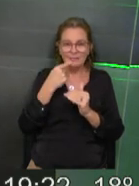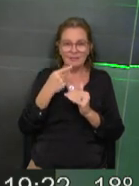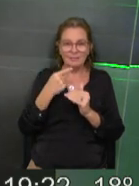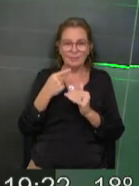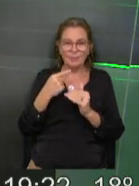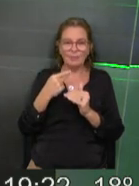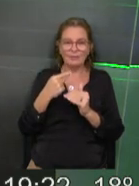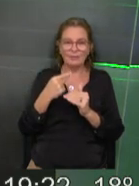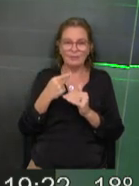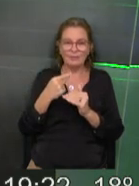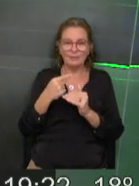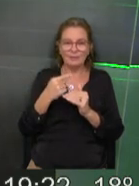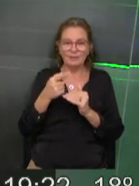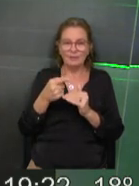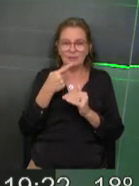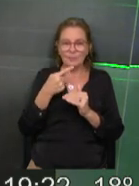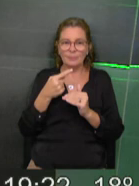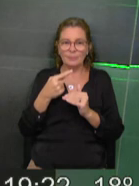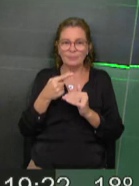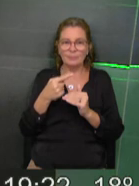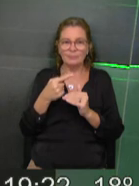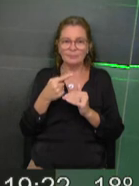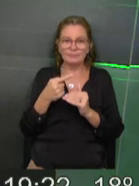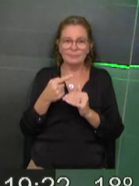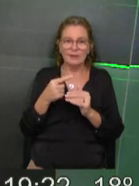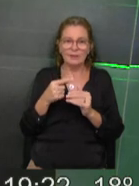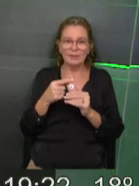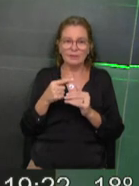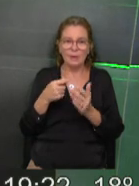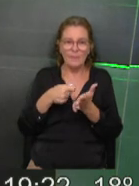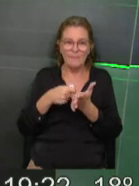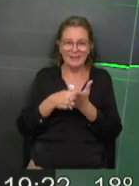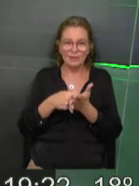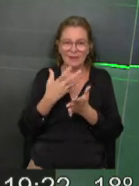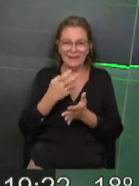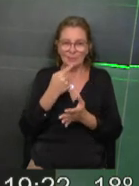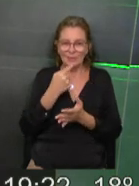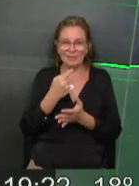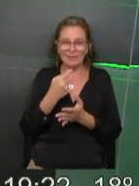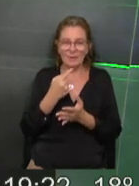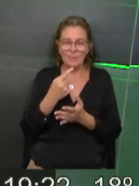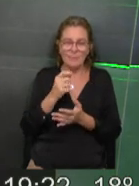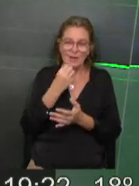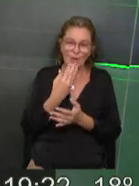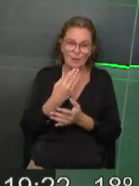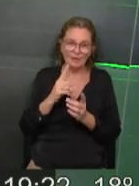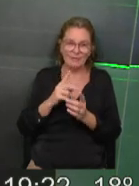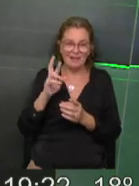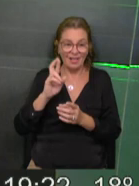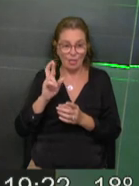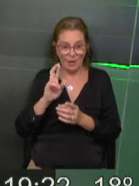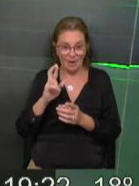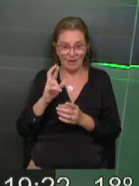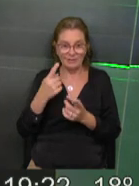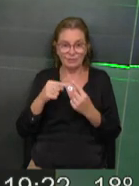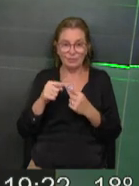que las colocaciones, los títulos en pesos, si se quiere, sí. ¿Sí? Son más atractivos que los títulos en dólares. Eso bien. Hace